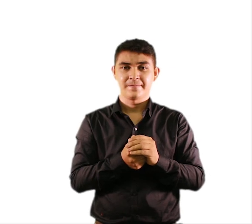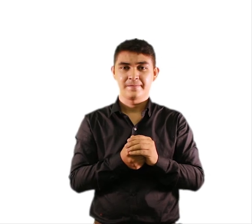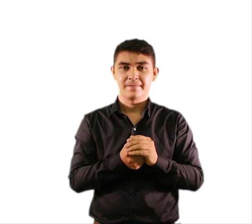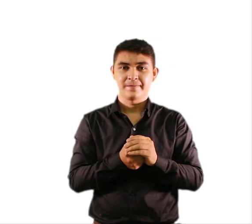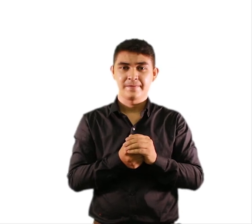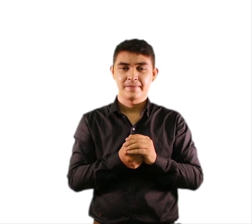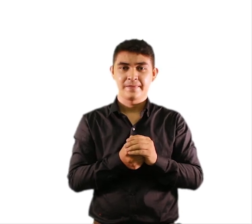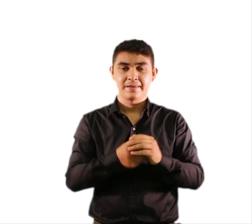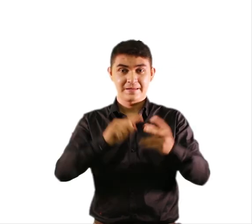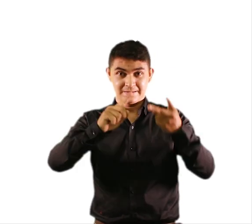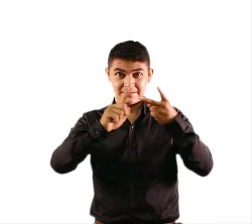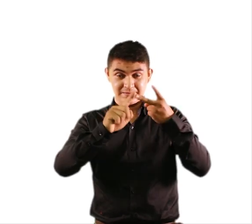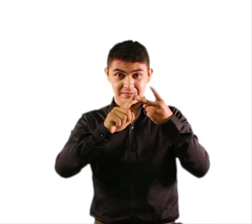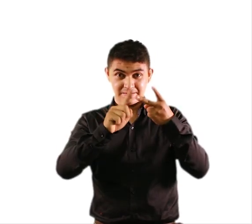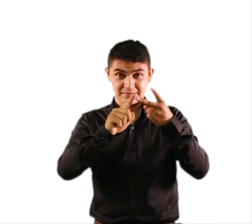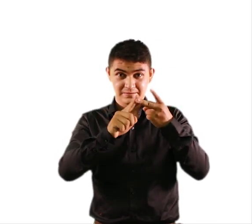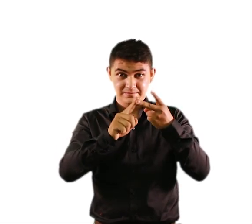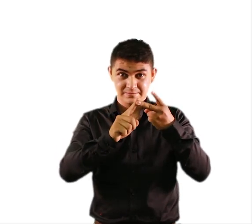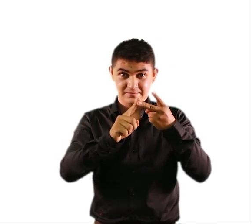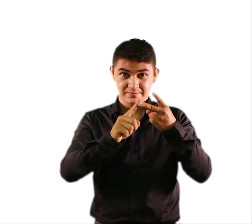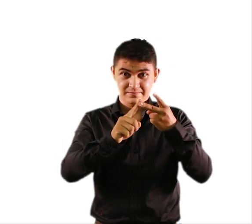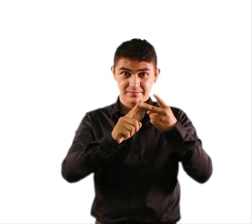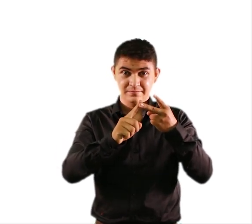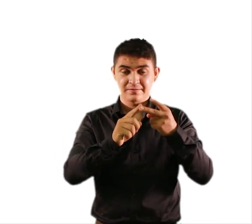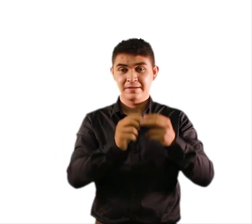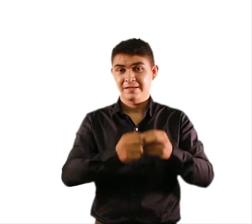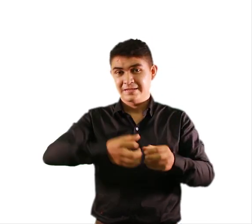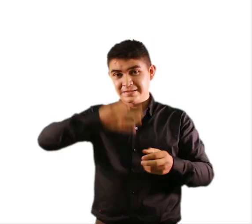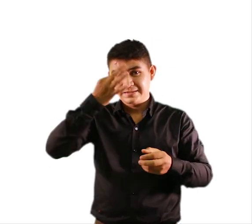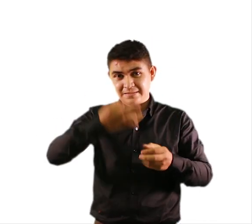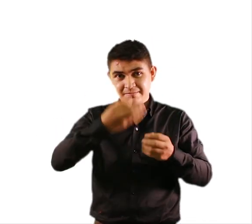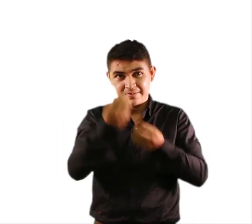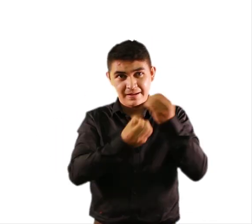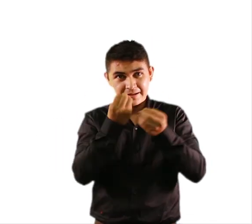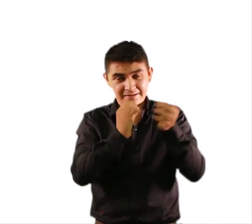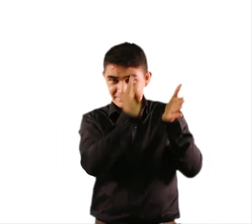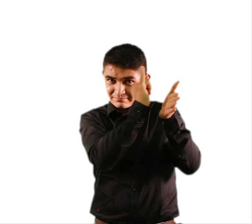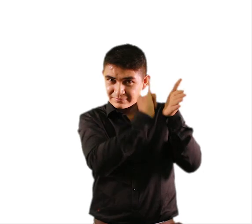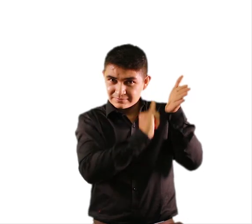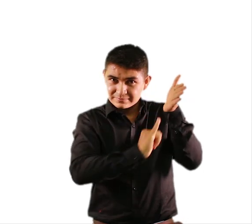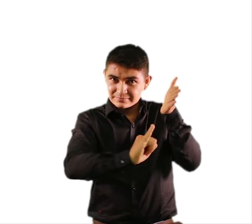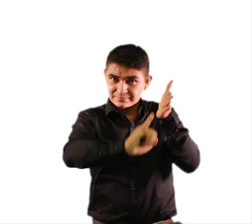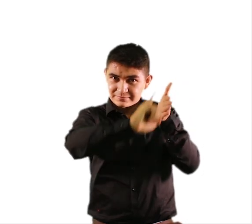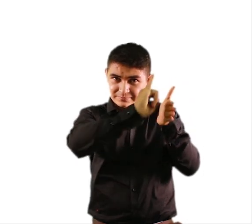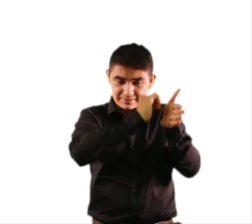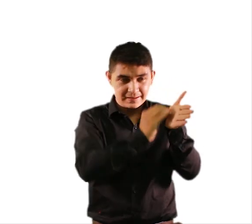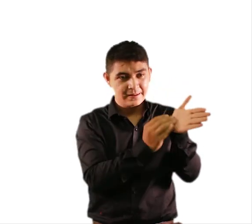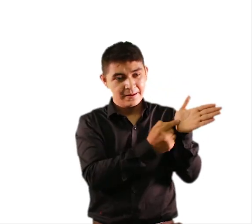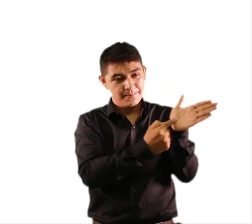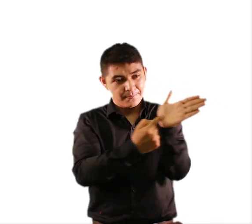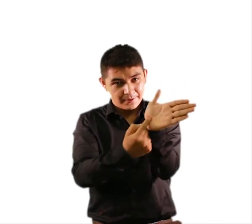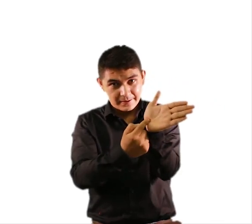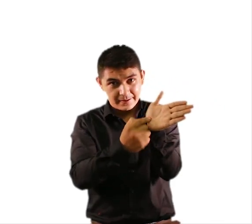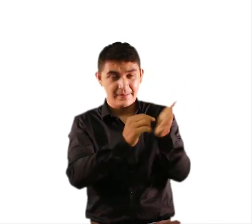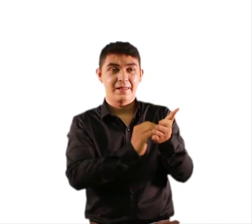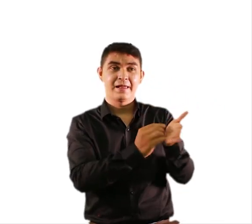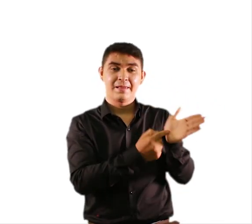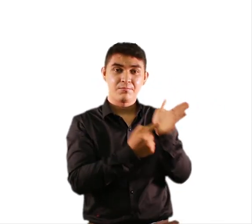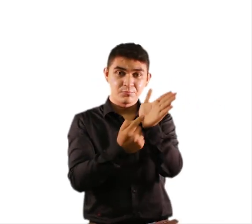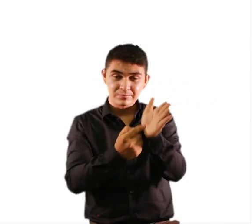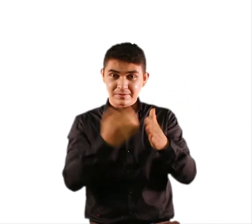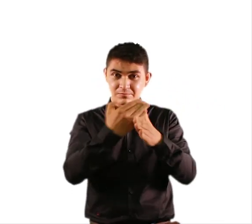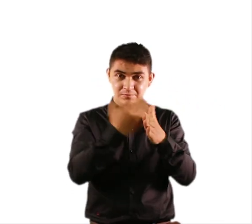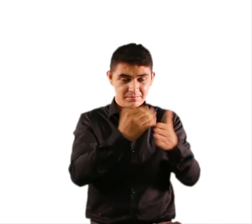Segundo, siempre elabore gráfico o figura que indica el problema con los